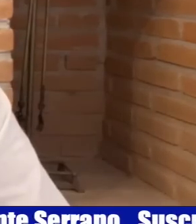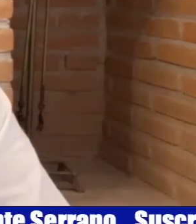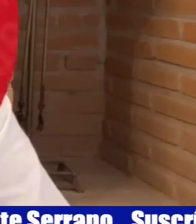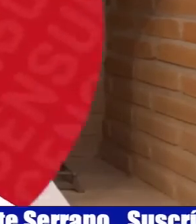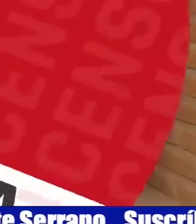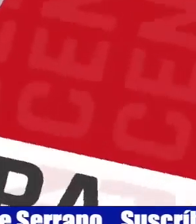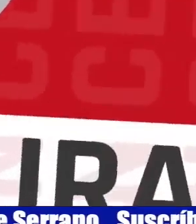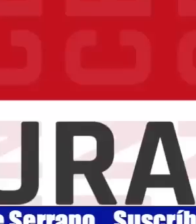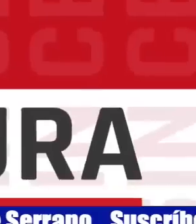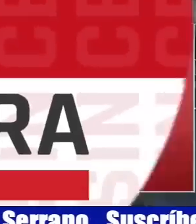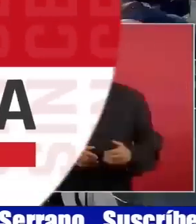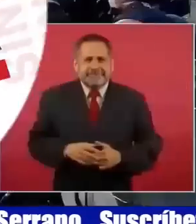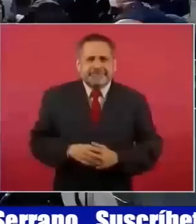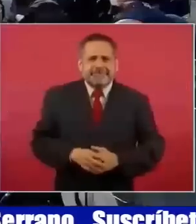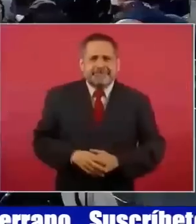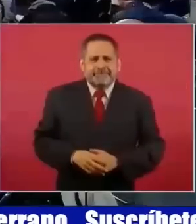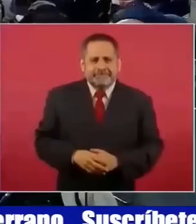Obrador.